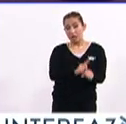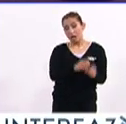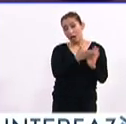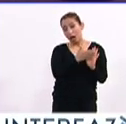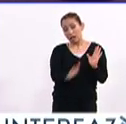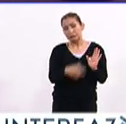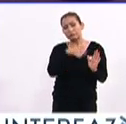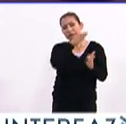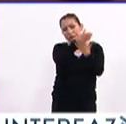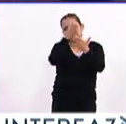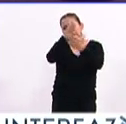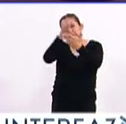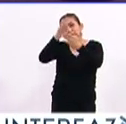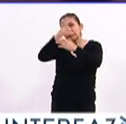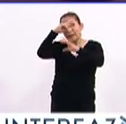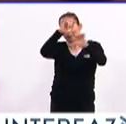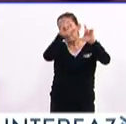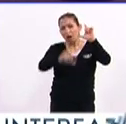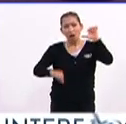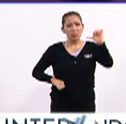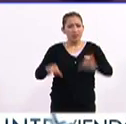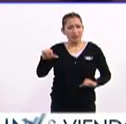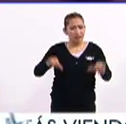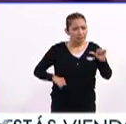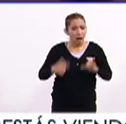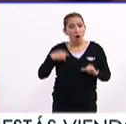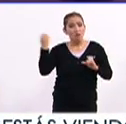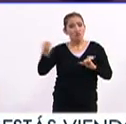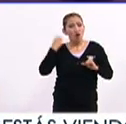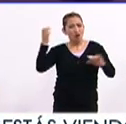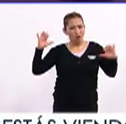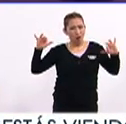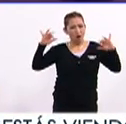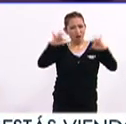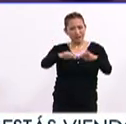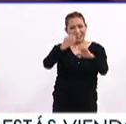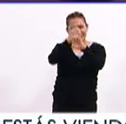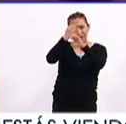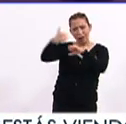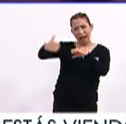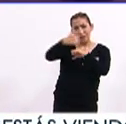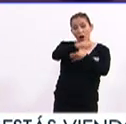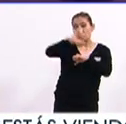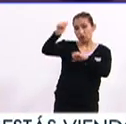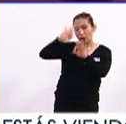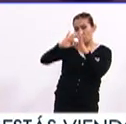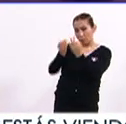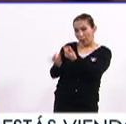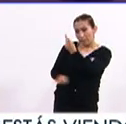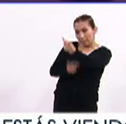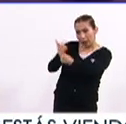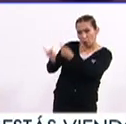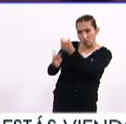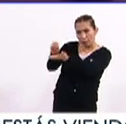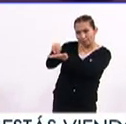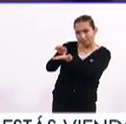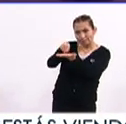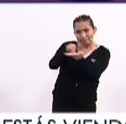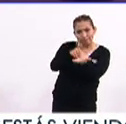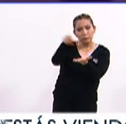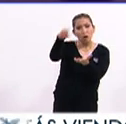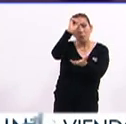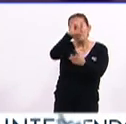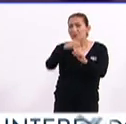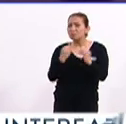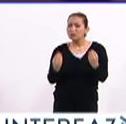días emprendimos una dinámica nacional que a través de foros estatales y otros mecanismos de consulta se recabó el sentir